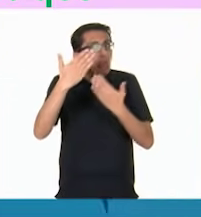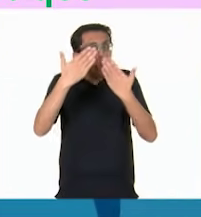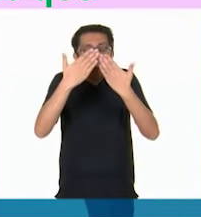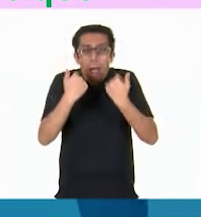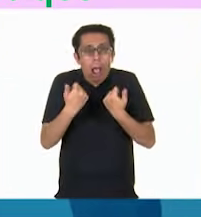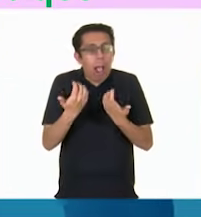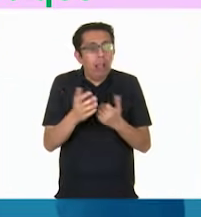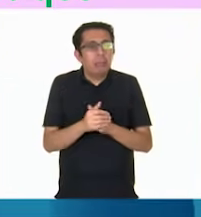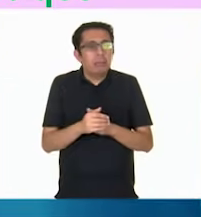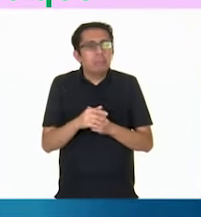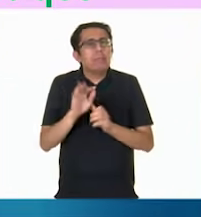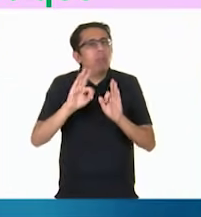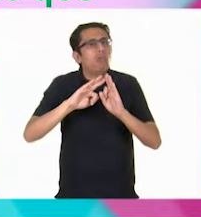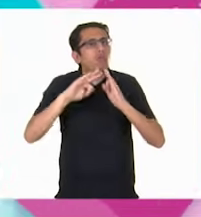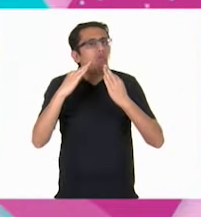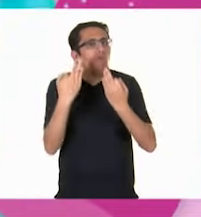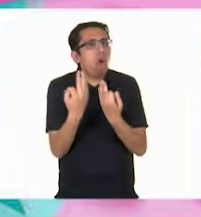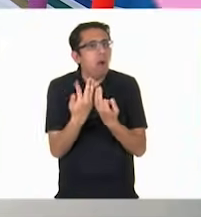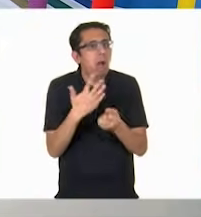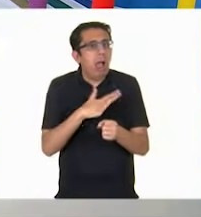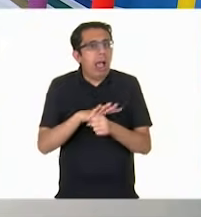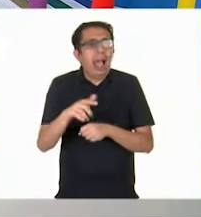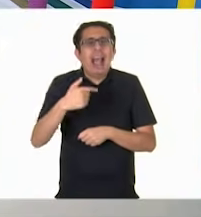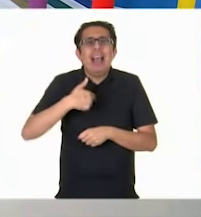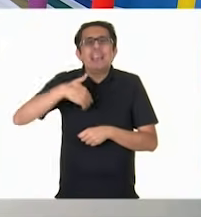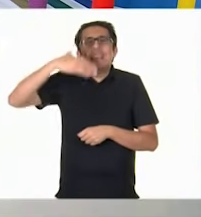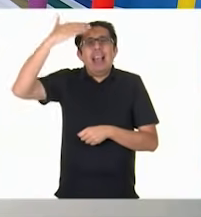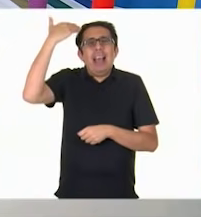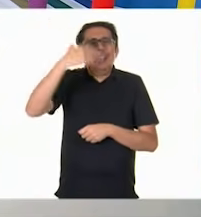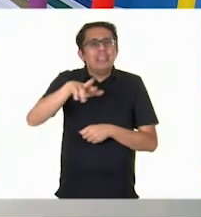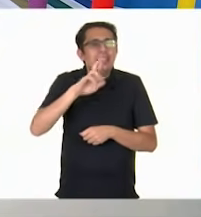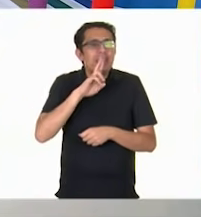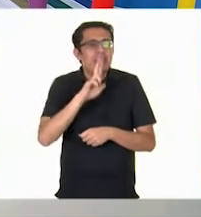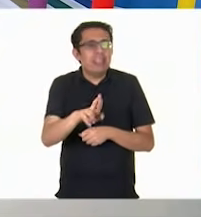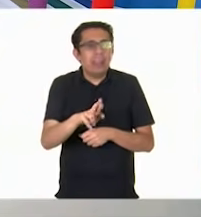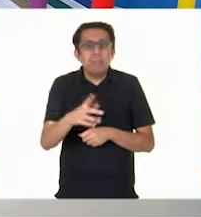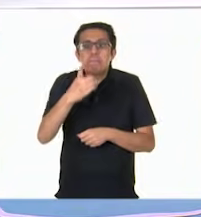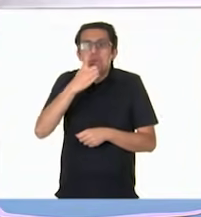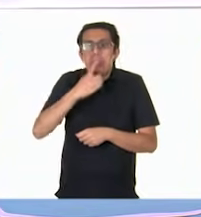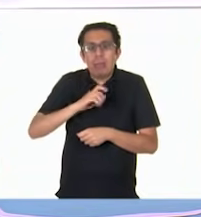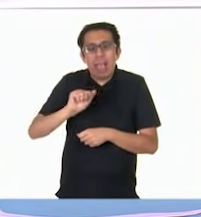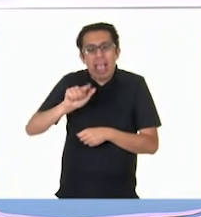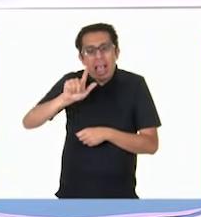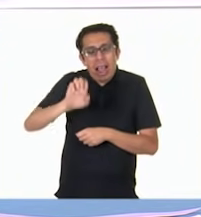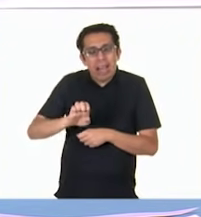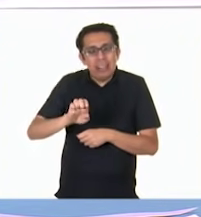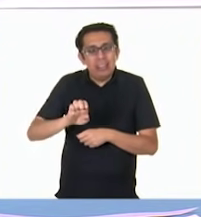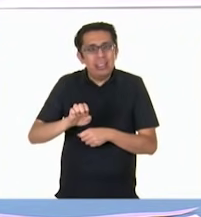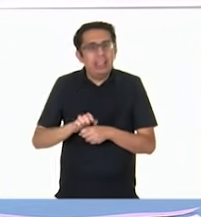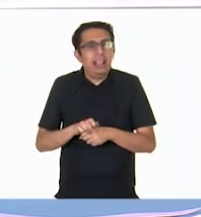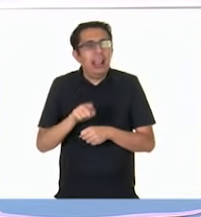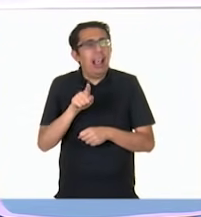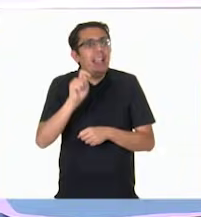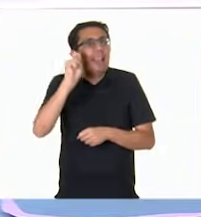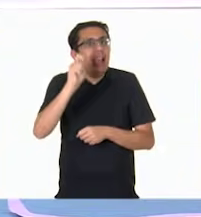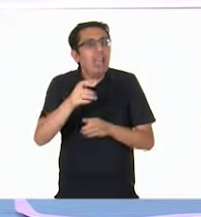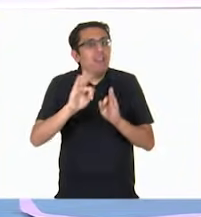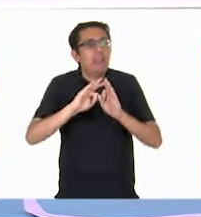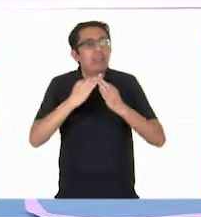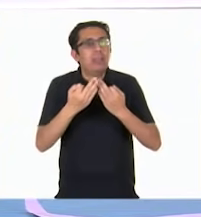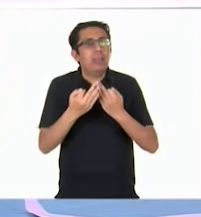¿de qué estaremos hablando? ¡Ya sé la respuesta, maestro! A ver, dinos, Alejandra. ¡Es el